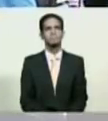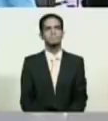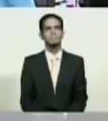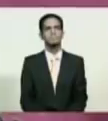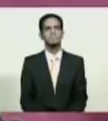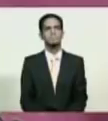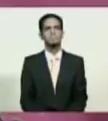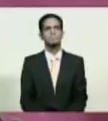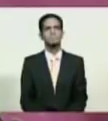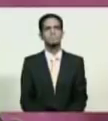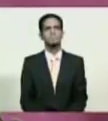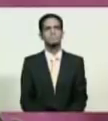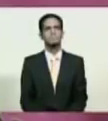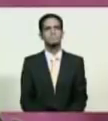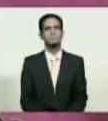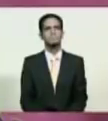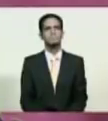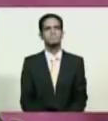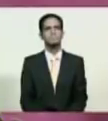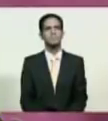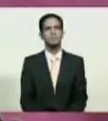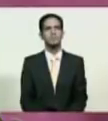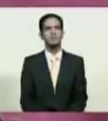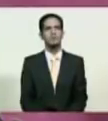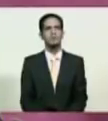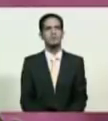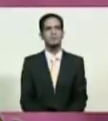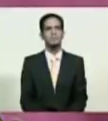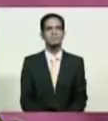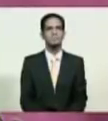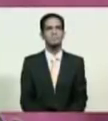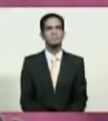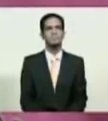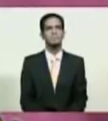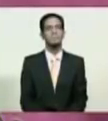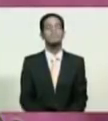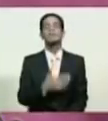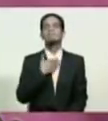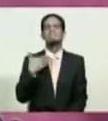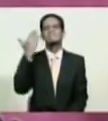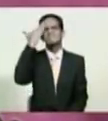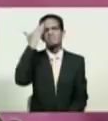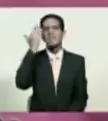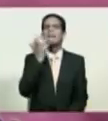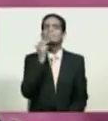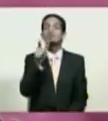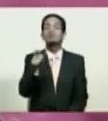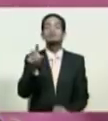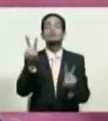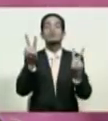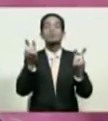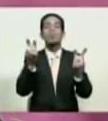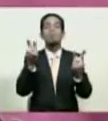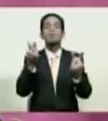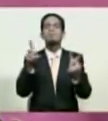La acción que anunció el presidente de la República. Pero me gustaría saber qué es lo nuevo que trae el movimiento Somos Venezuela una vez